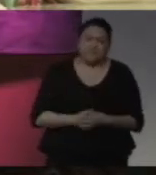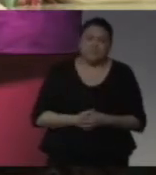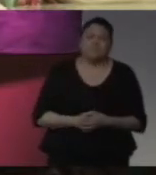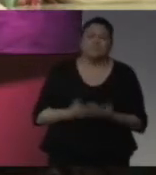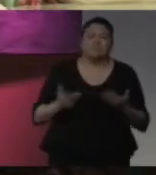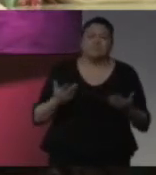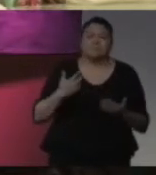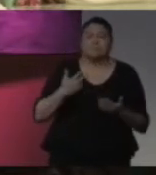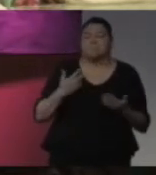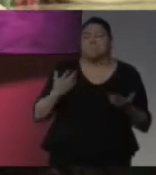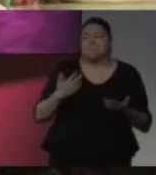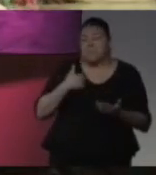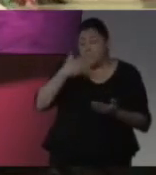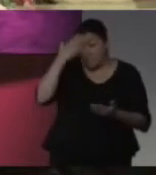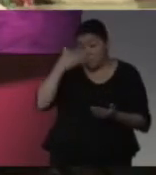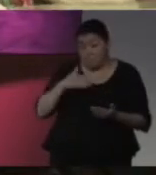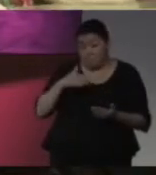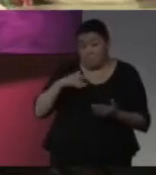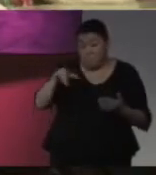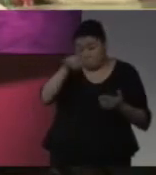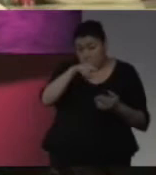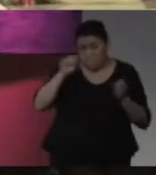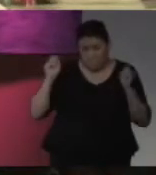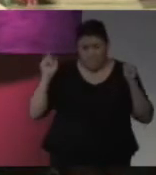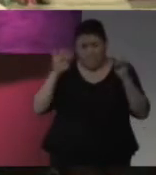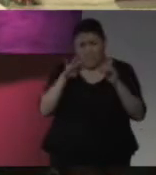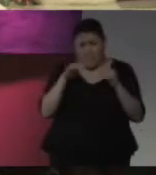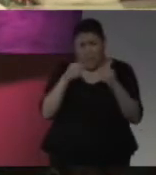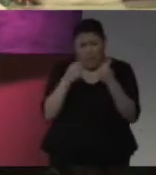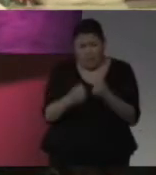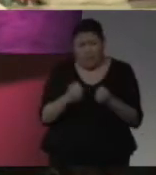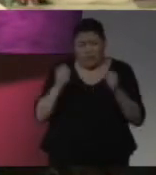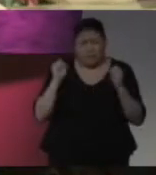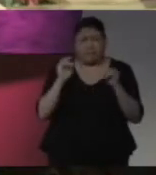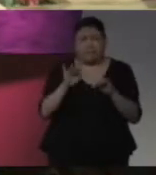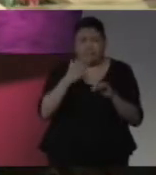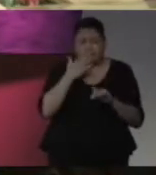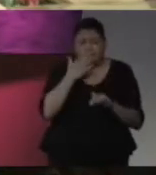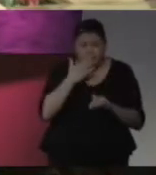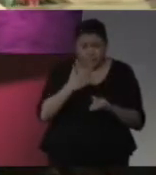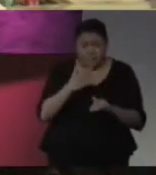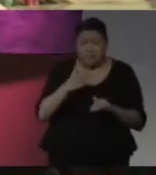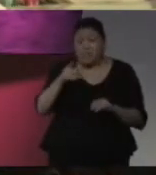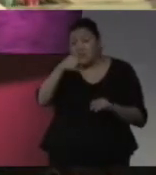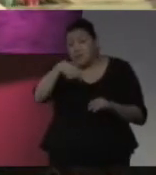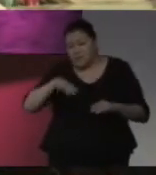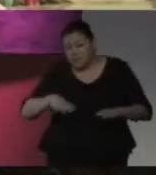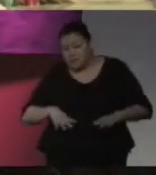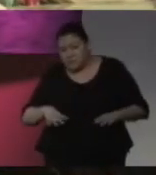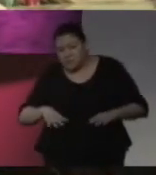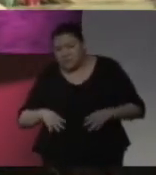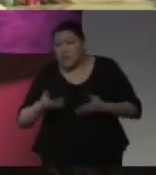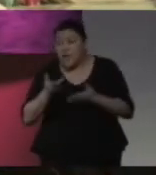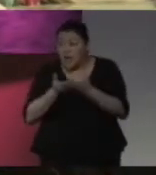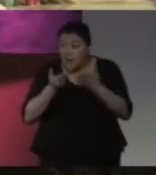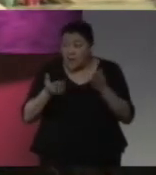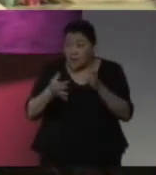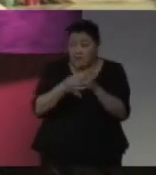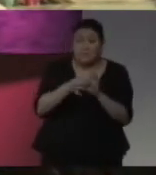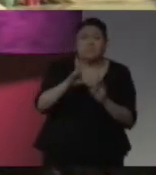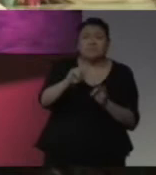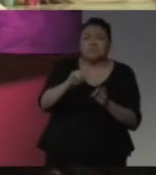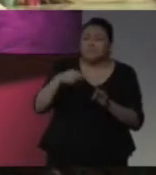tardamos, bueno, una firmeza y convicción que no proviene de actitudes contemporáneas, sino que